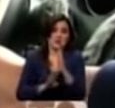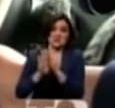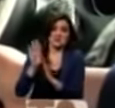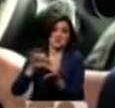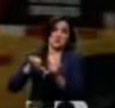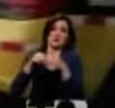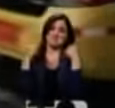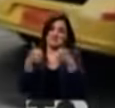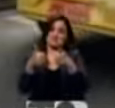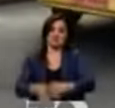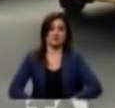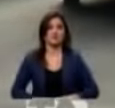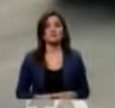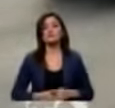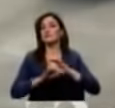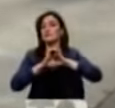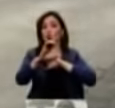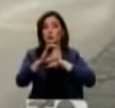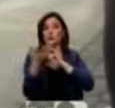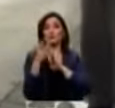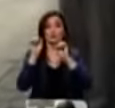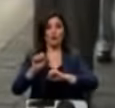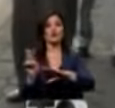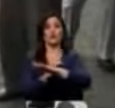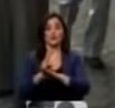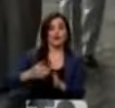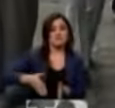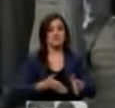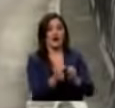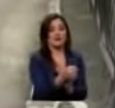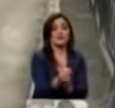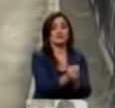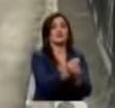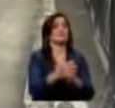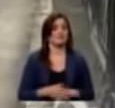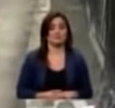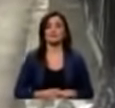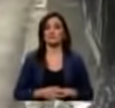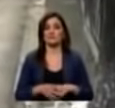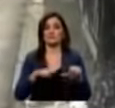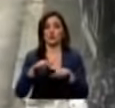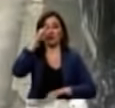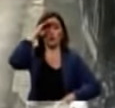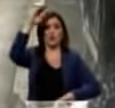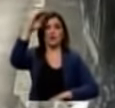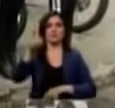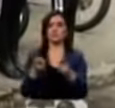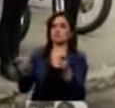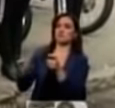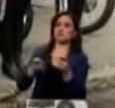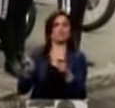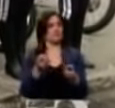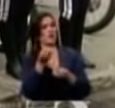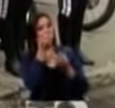ciudad está muy bien. Los buses circularán por el carril exclusivo de la Ecovía. En el sector se ubicarán agentes de tránsito que